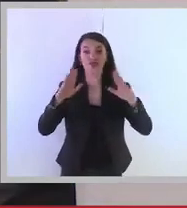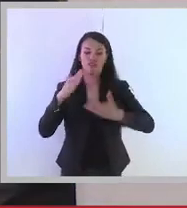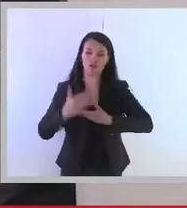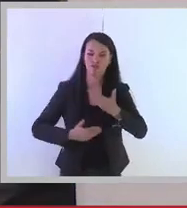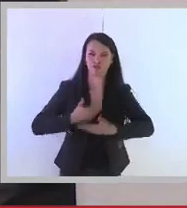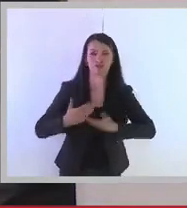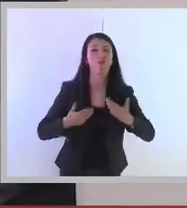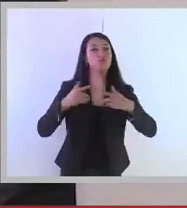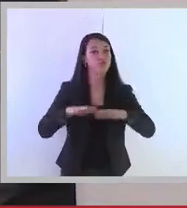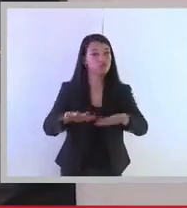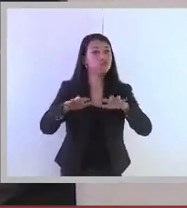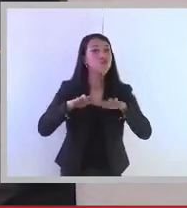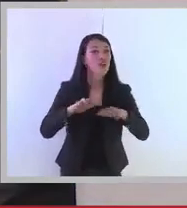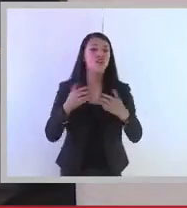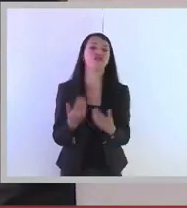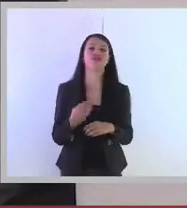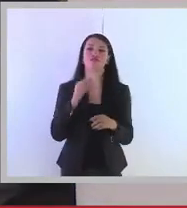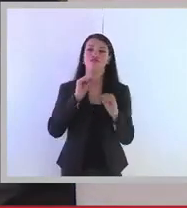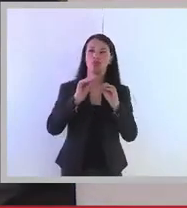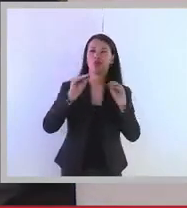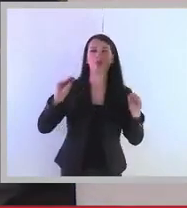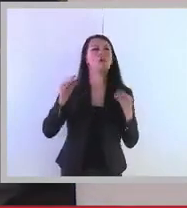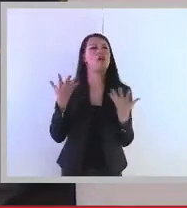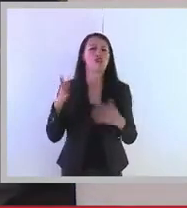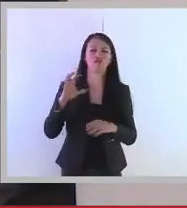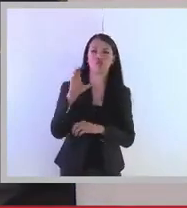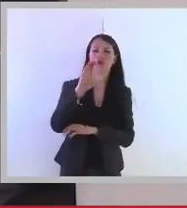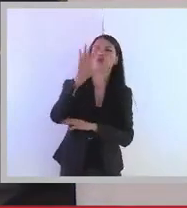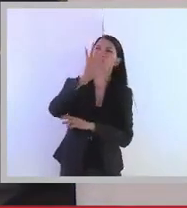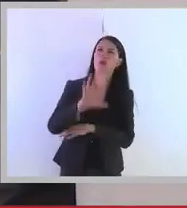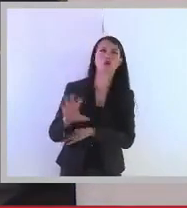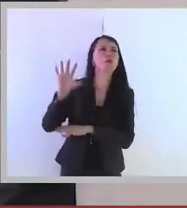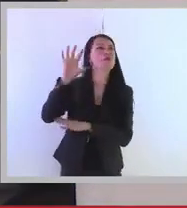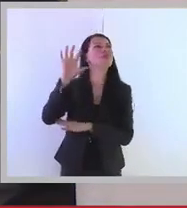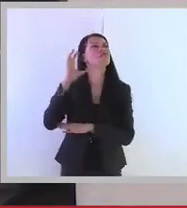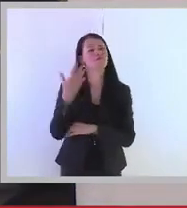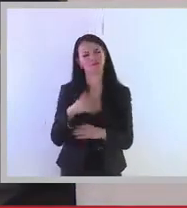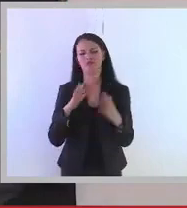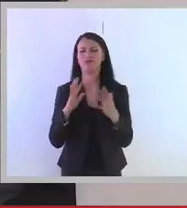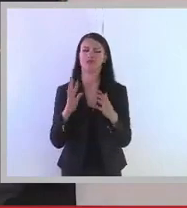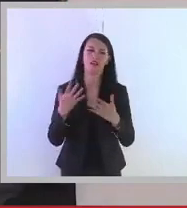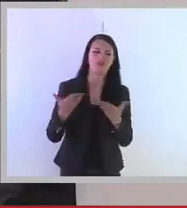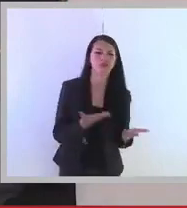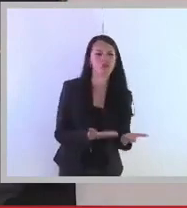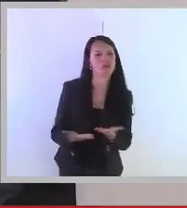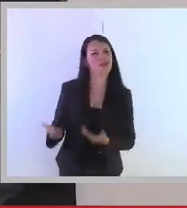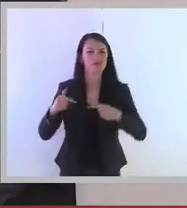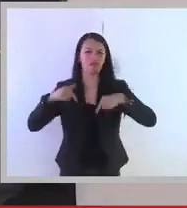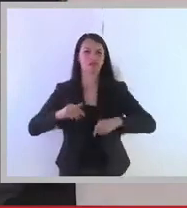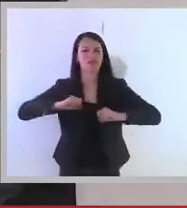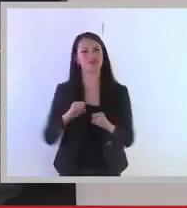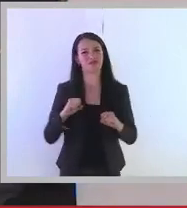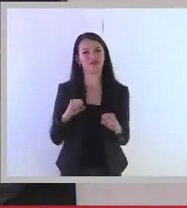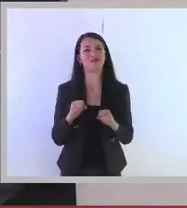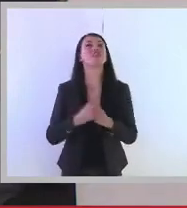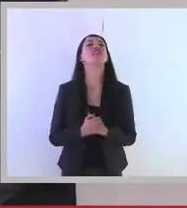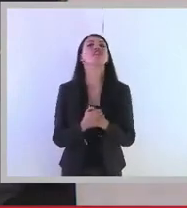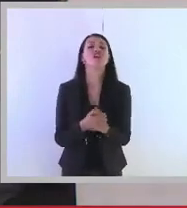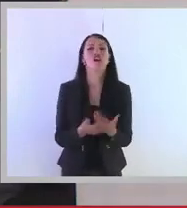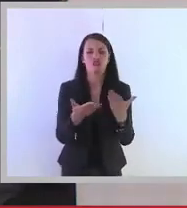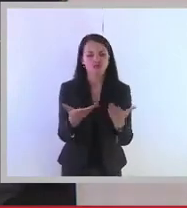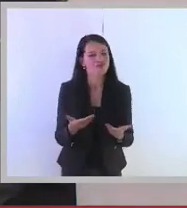a quienes vienen de otras ciudades, bienvenidos, bienvenidas, bienvenides a Bogotá, a